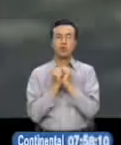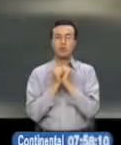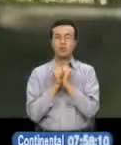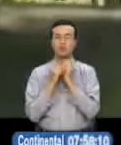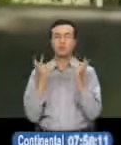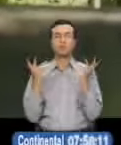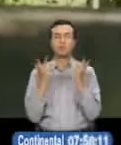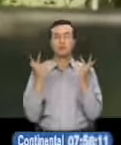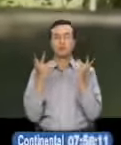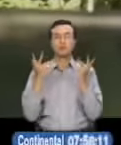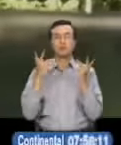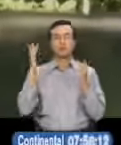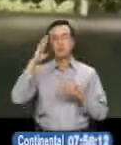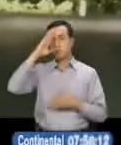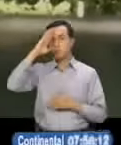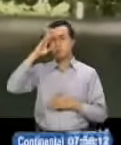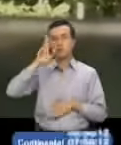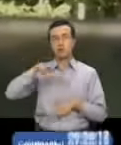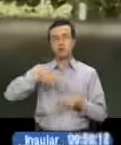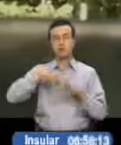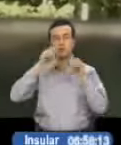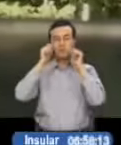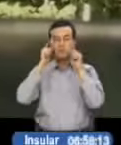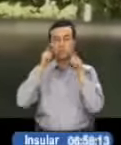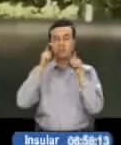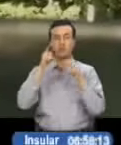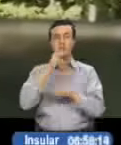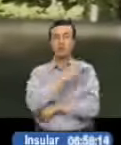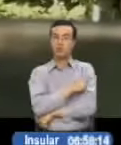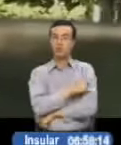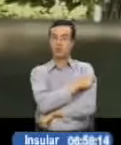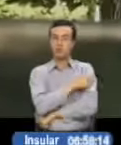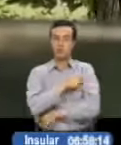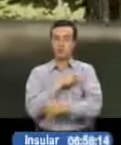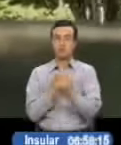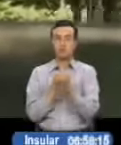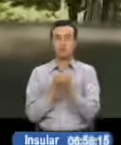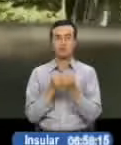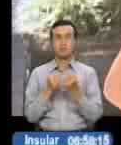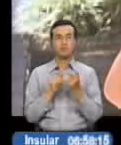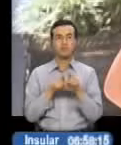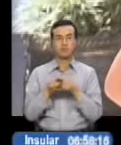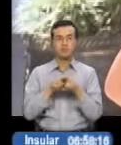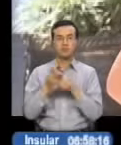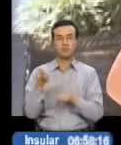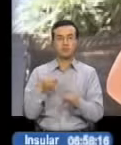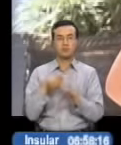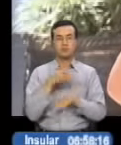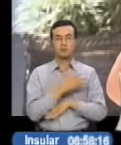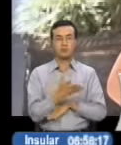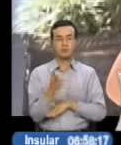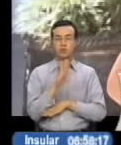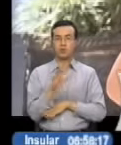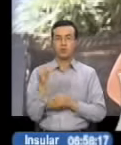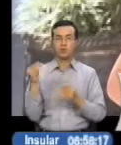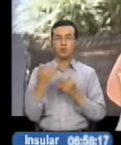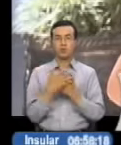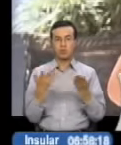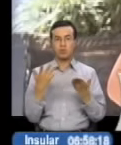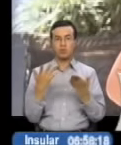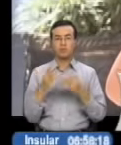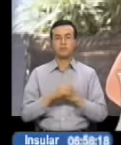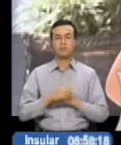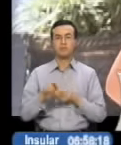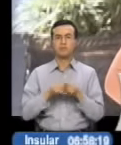además por elementos de la Policía Nacional y de la Cruz Roja. Los corredores de élite, los profesionales en su gran mayoría son